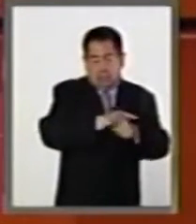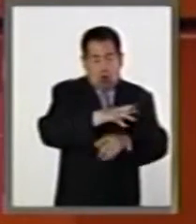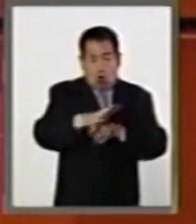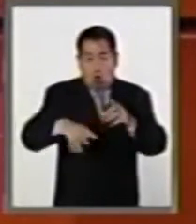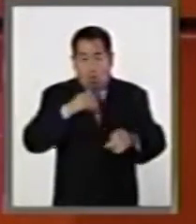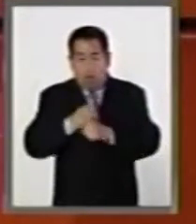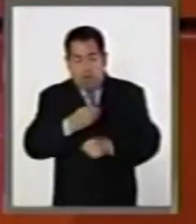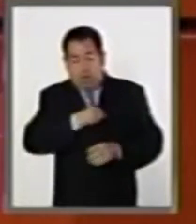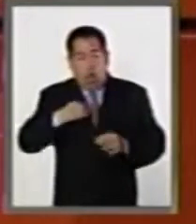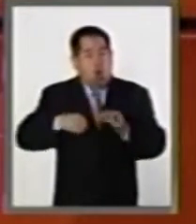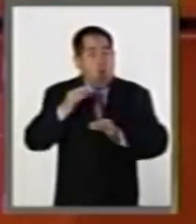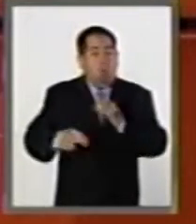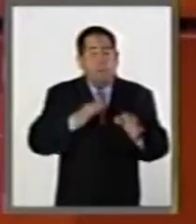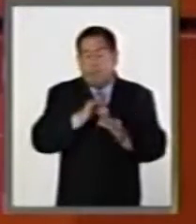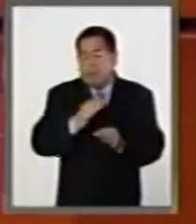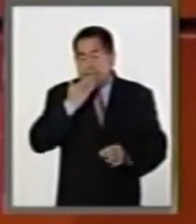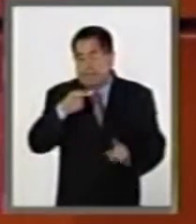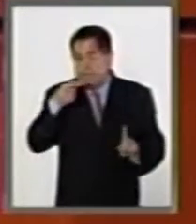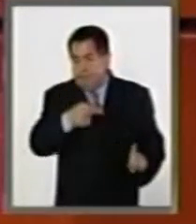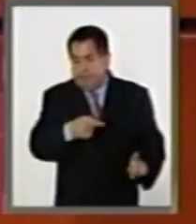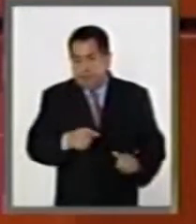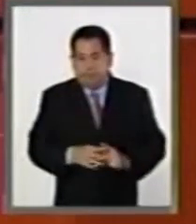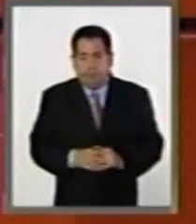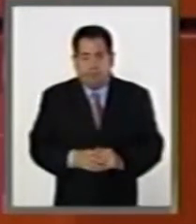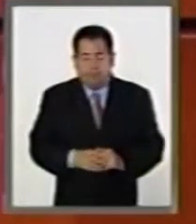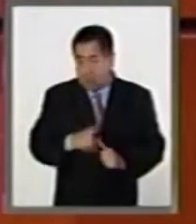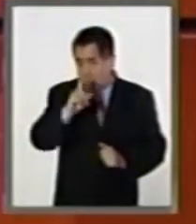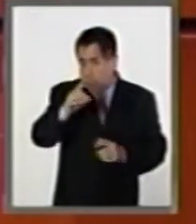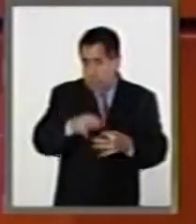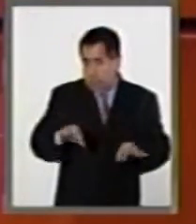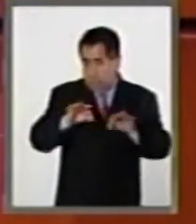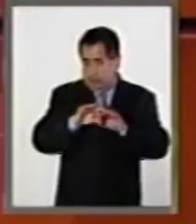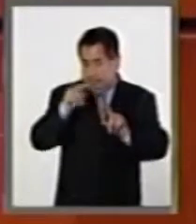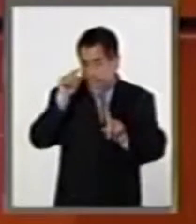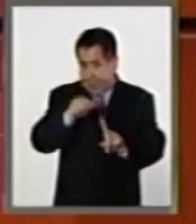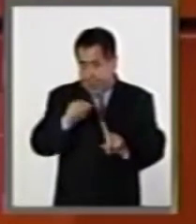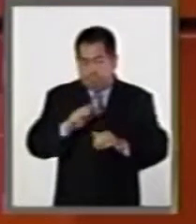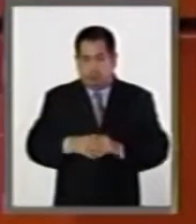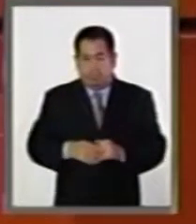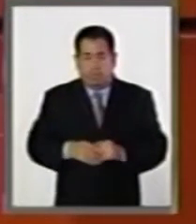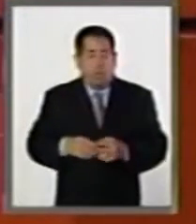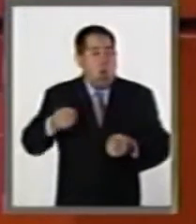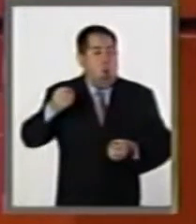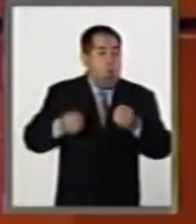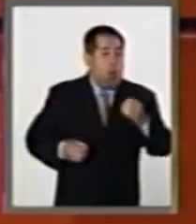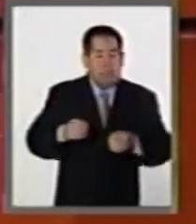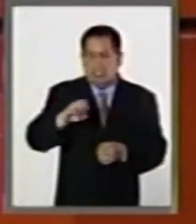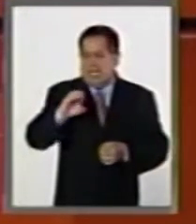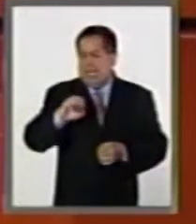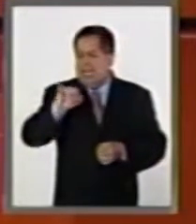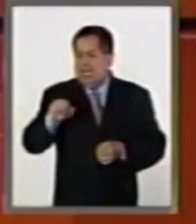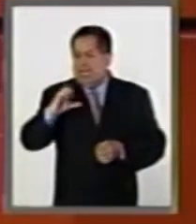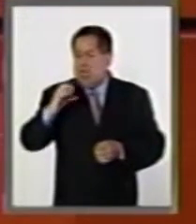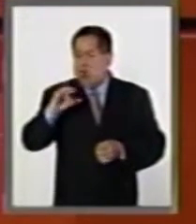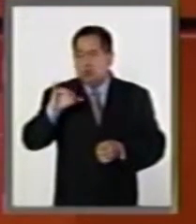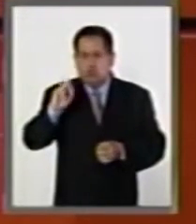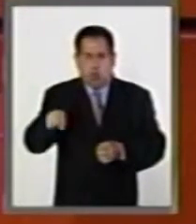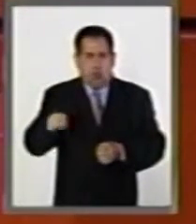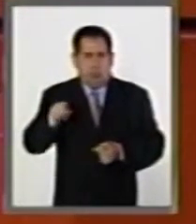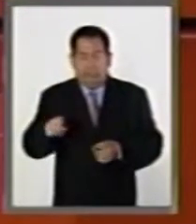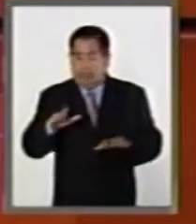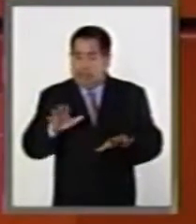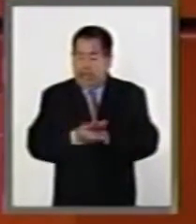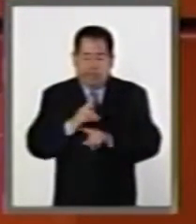al cumplimiento de las mismas. Cabe subrayar que el juez de ejecución, que es uno de los cambios